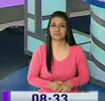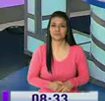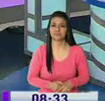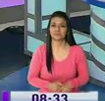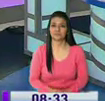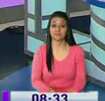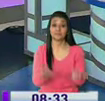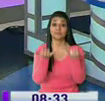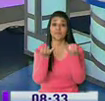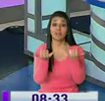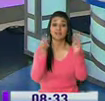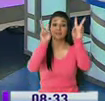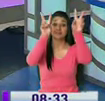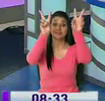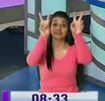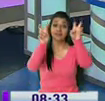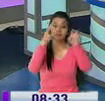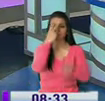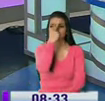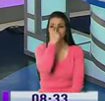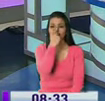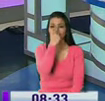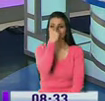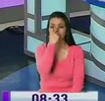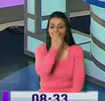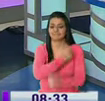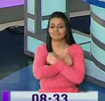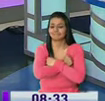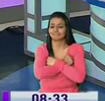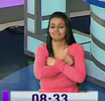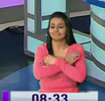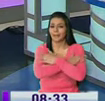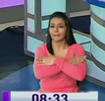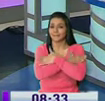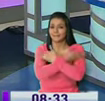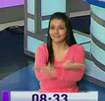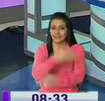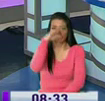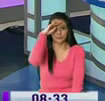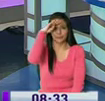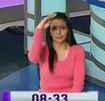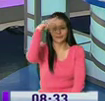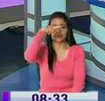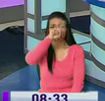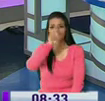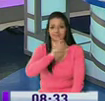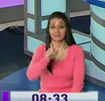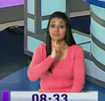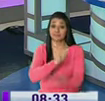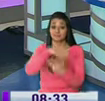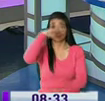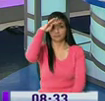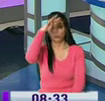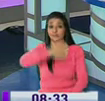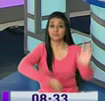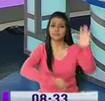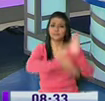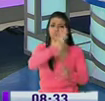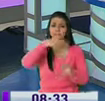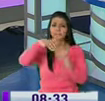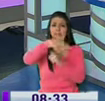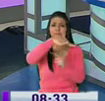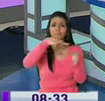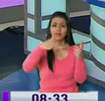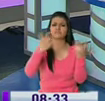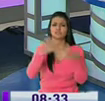Vamos ahora a nuestro segmento del famoso y siempre querido Capi Peseta. Así es, el Capi Peseta parece que se fue a un parque allá